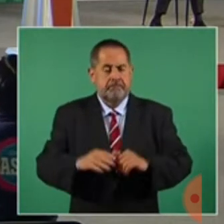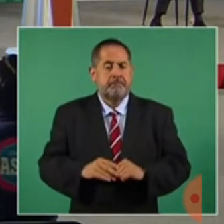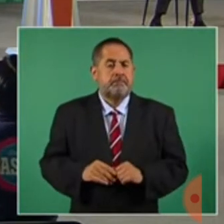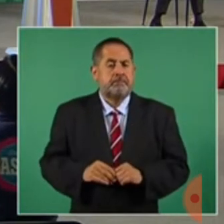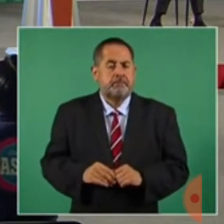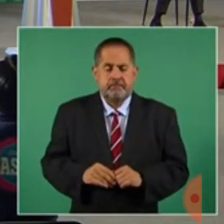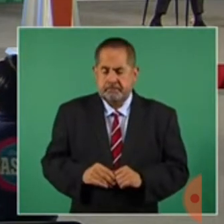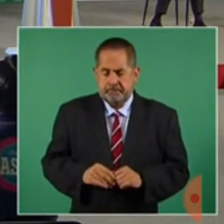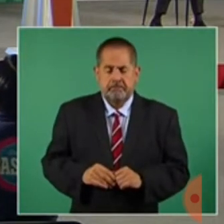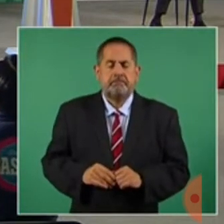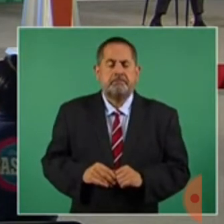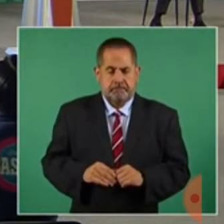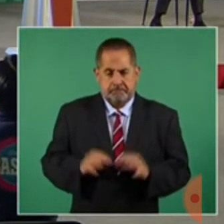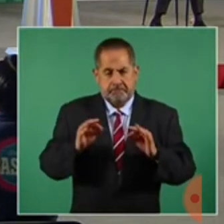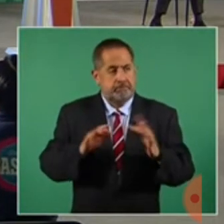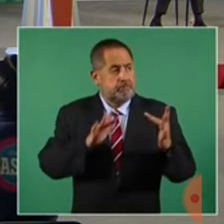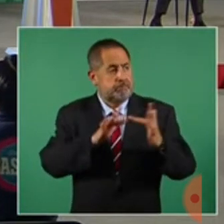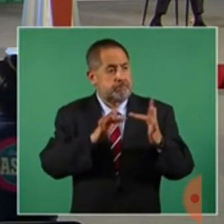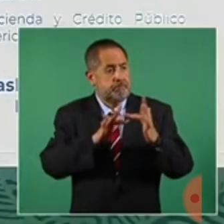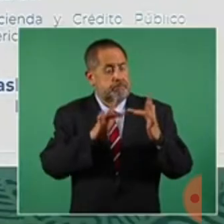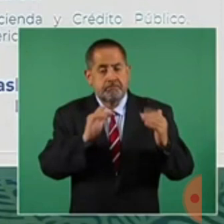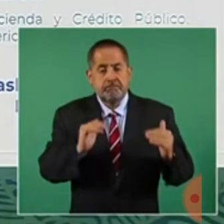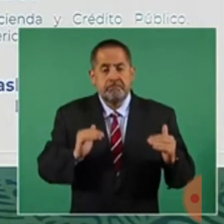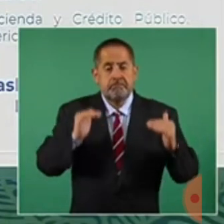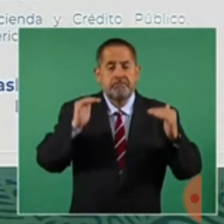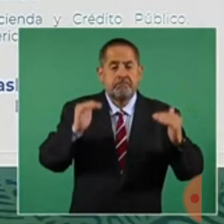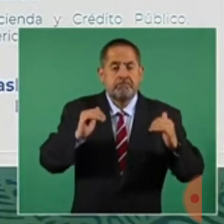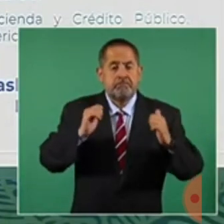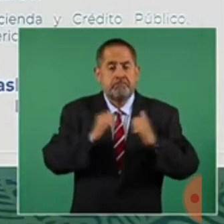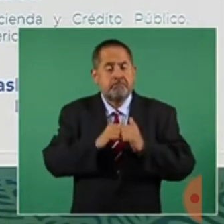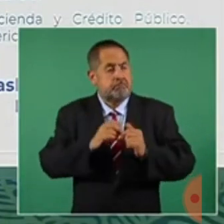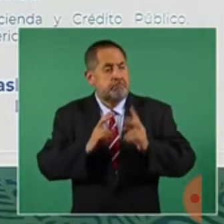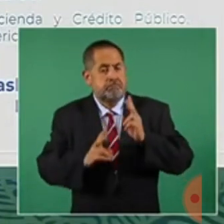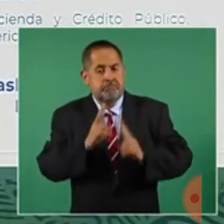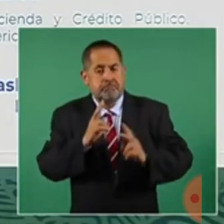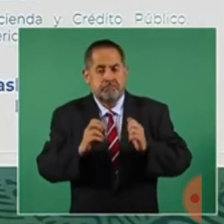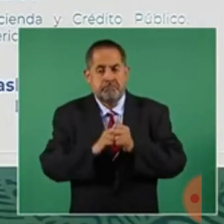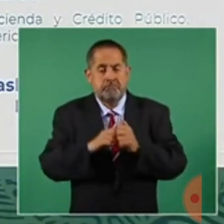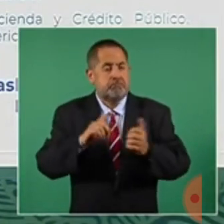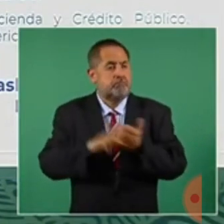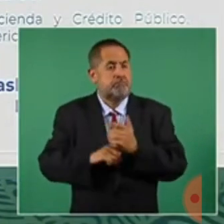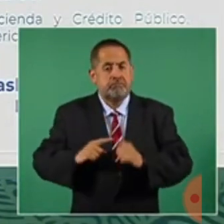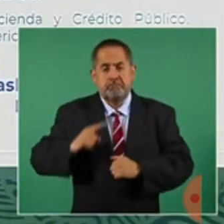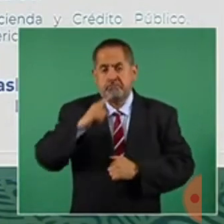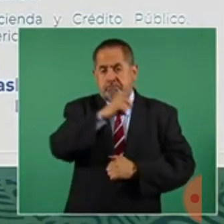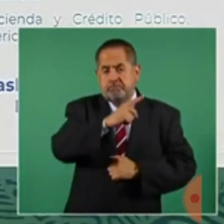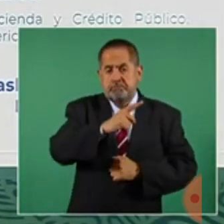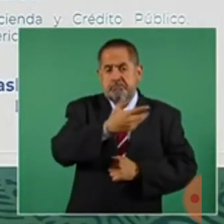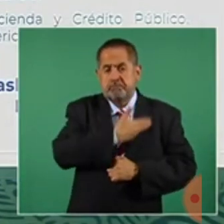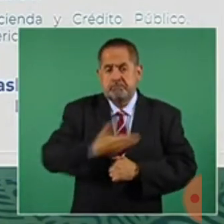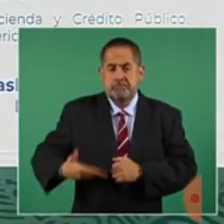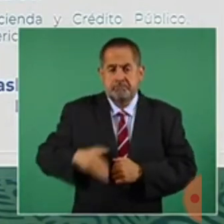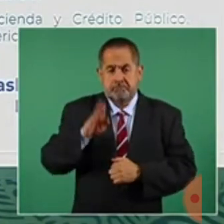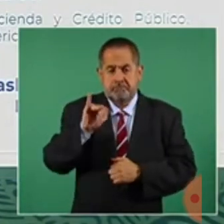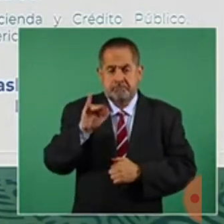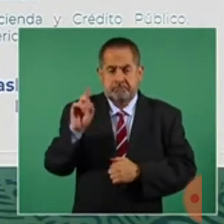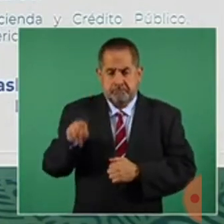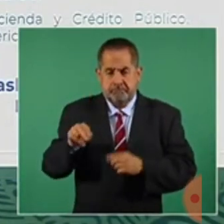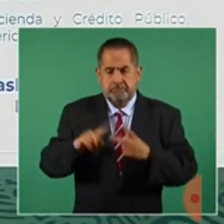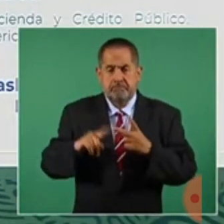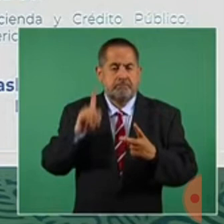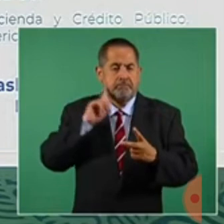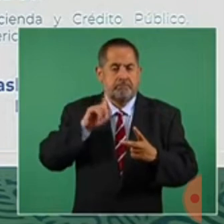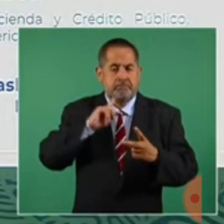confirmar que el diálogo económico de alto nivel que el presidente convino con el presidente Biden y la vicepresidenta